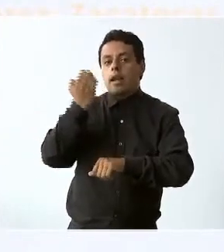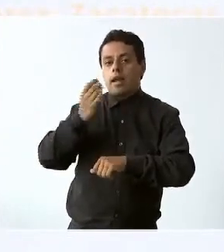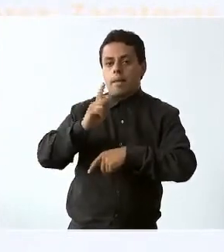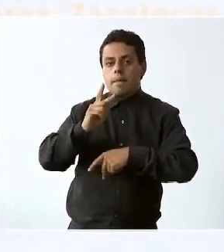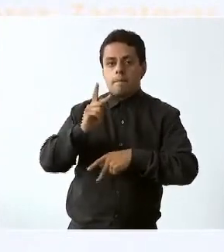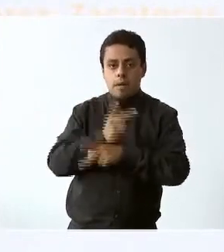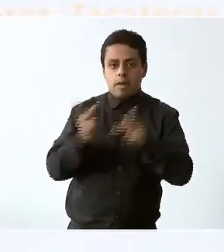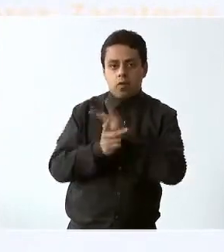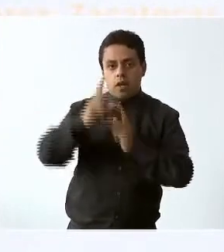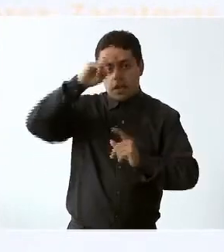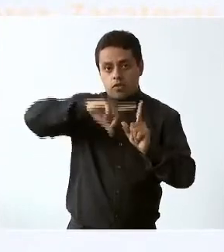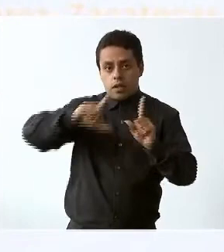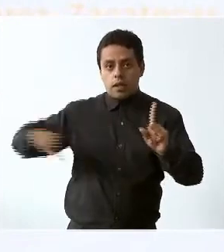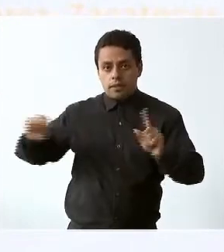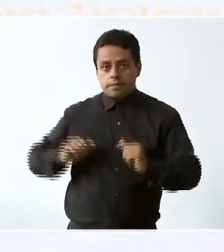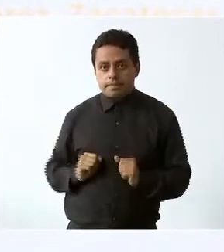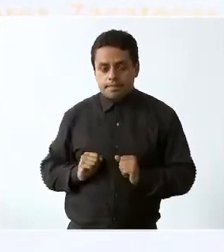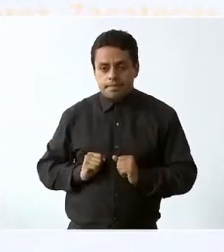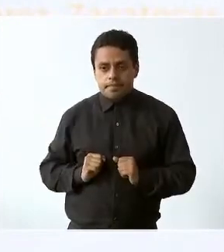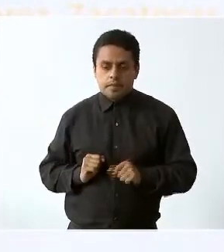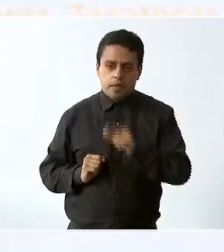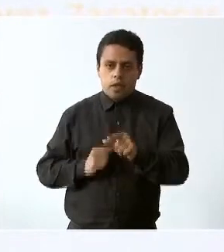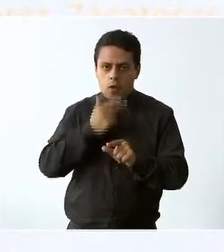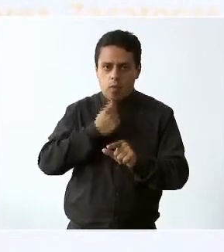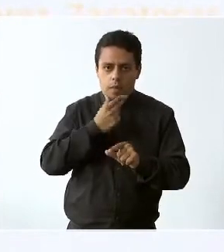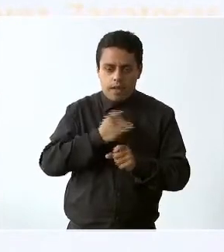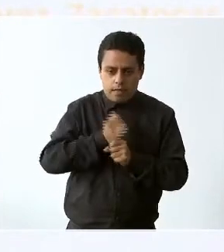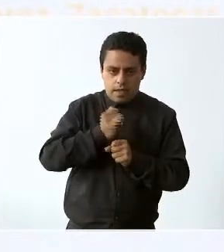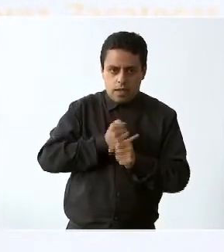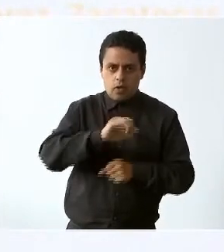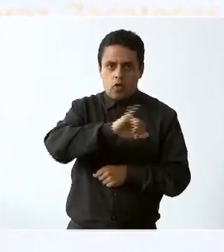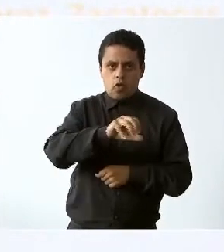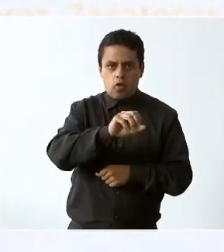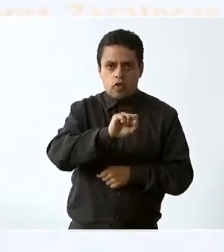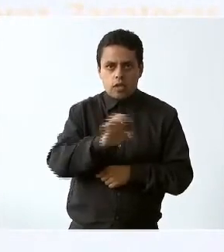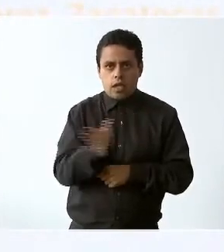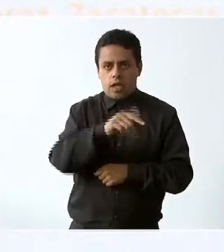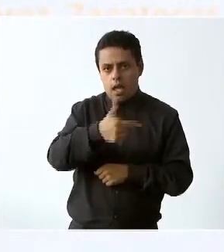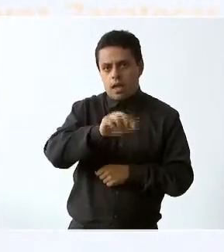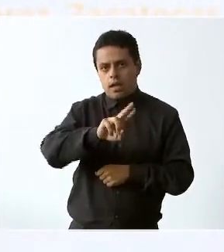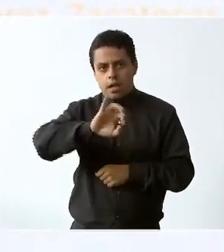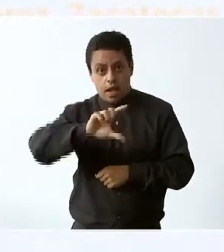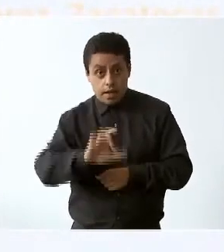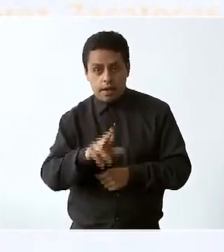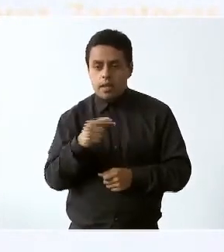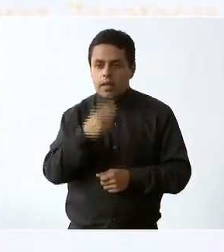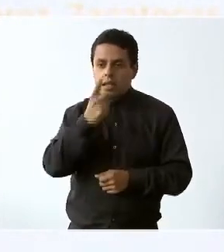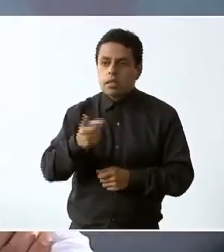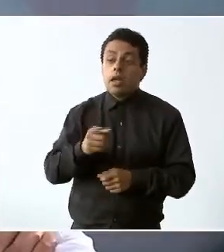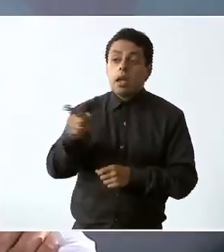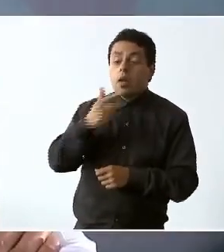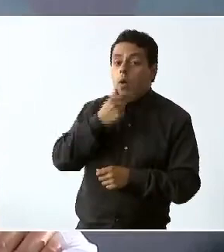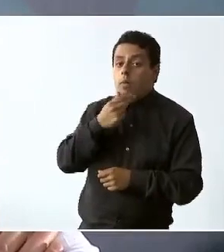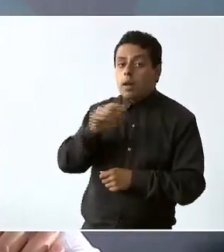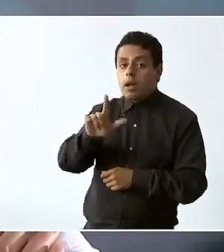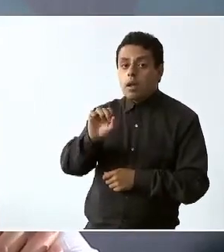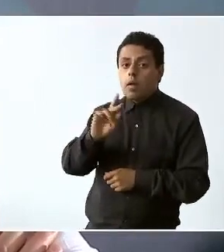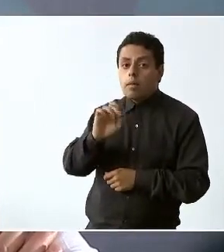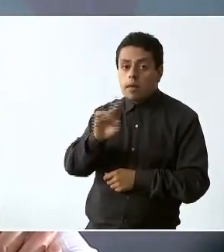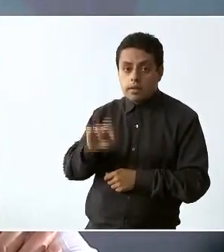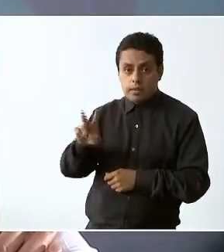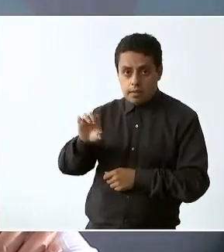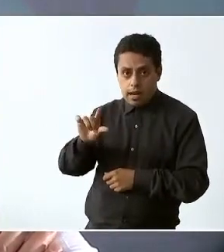Preparatoria. Un investigador, José Aguilar Mora, documenta que López Velarde, a principios